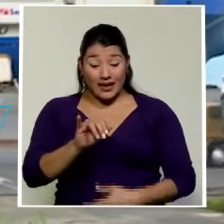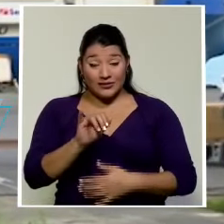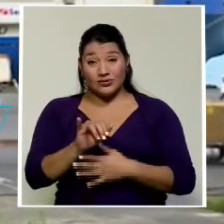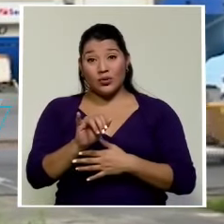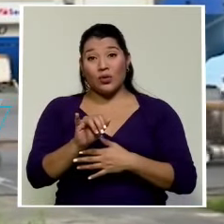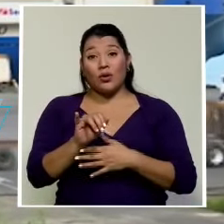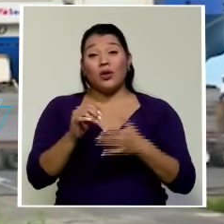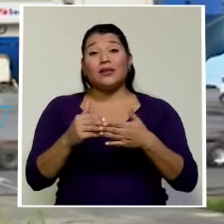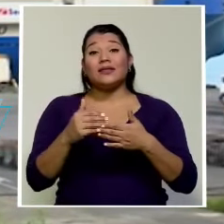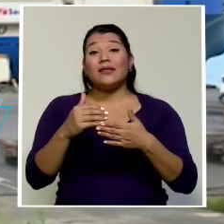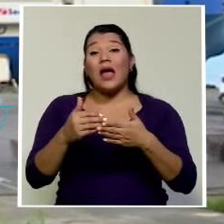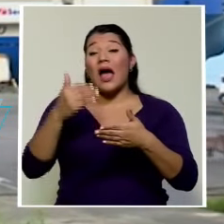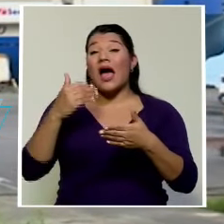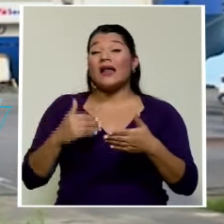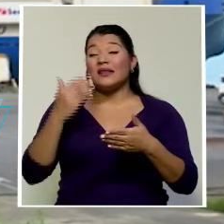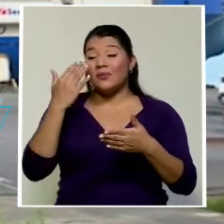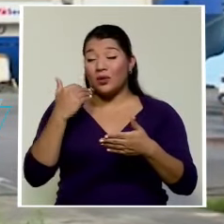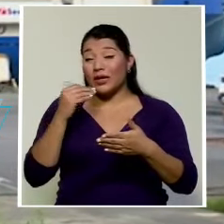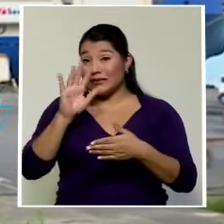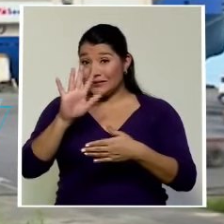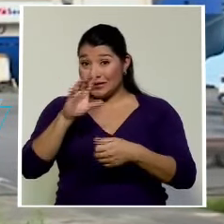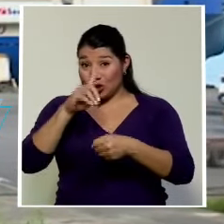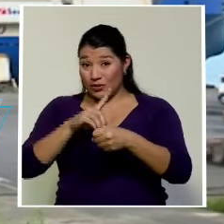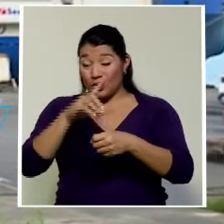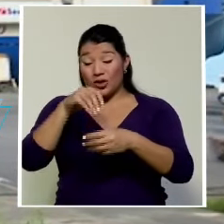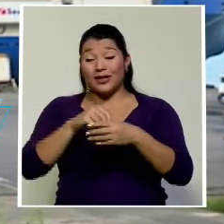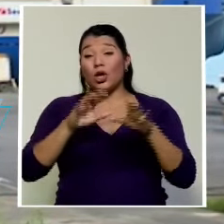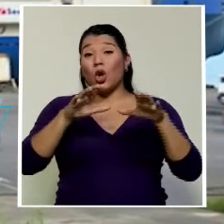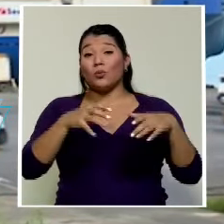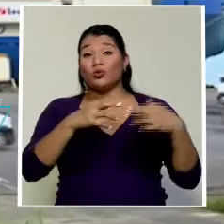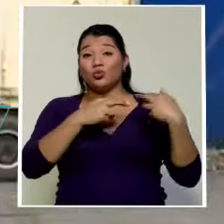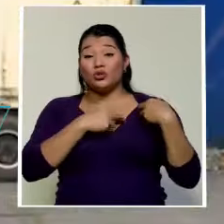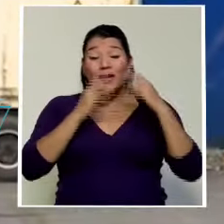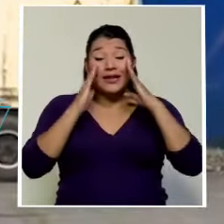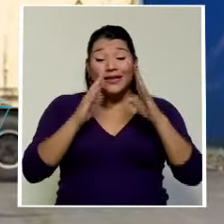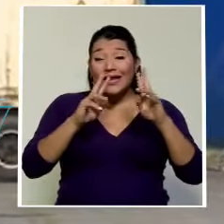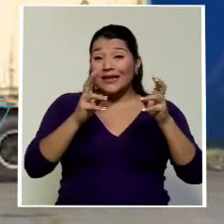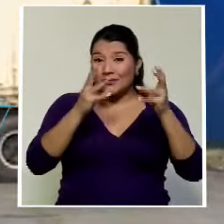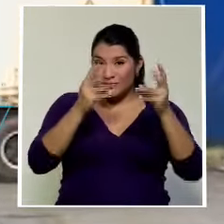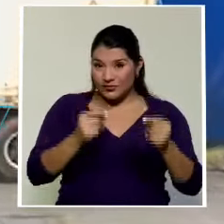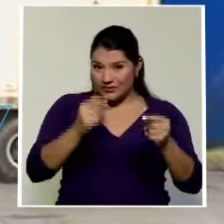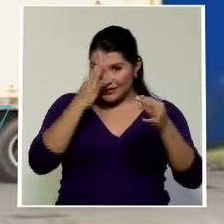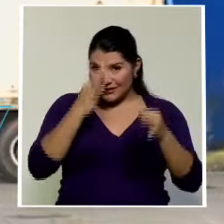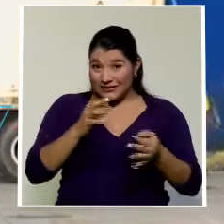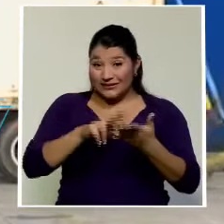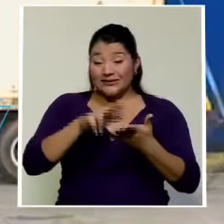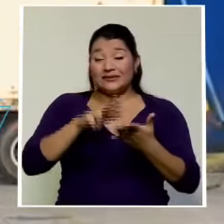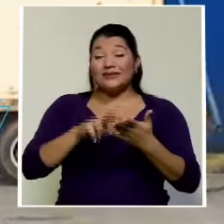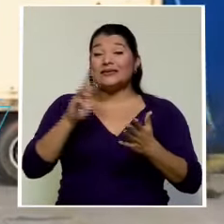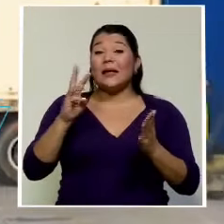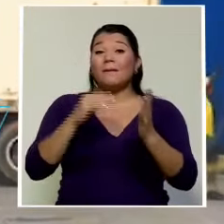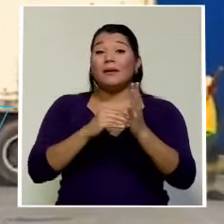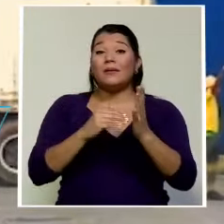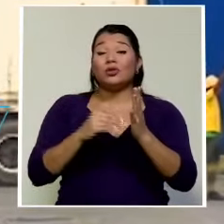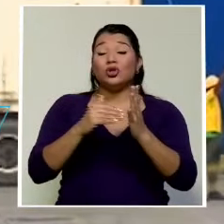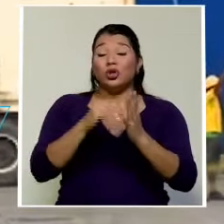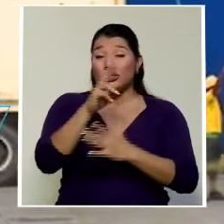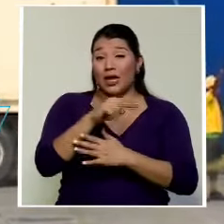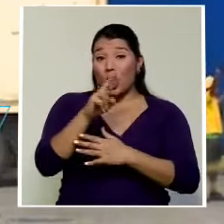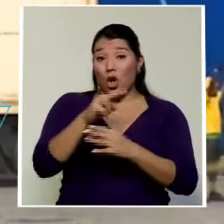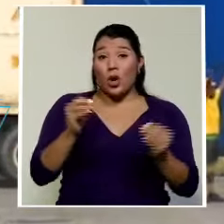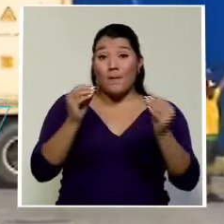a que 5 de los diputados, miembros de la Comisión de Hacendarios, decidieran avalar 6.000 millones de colones adicionales